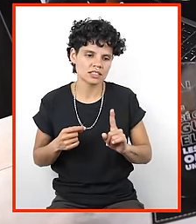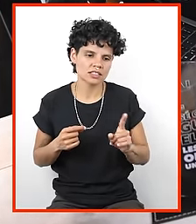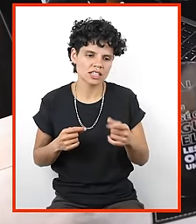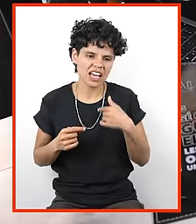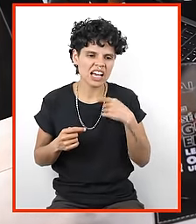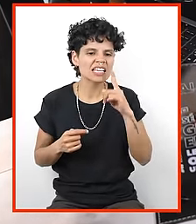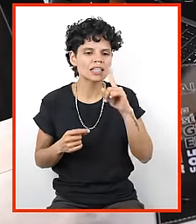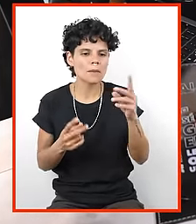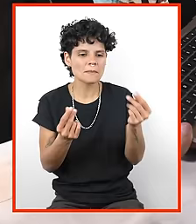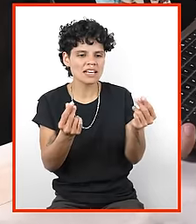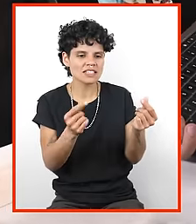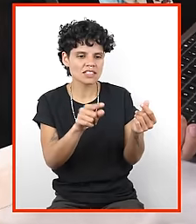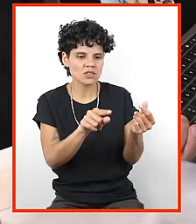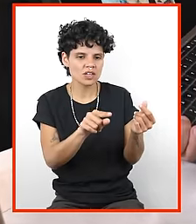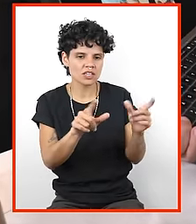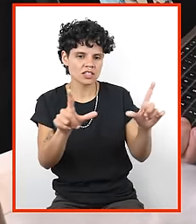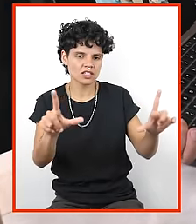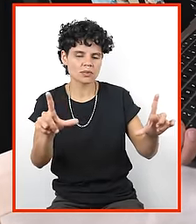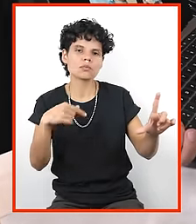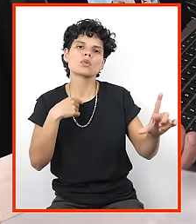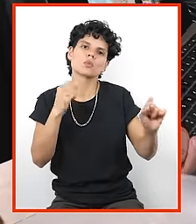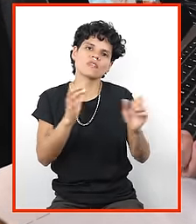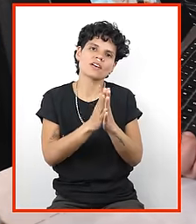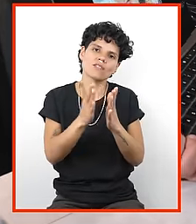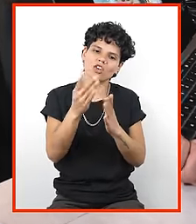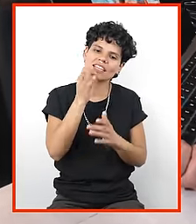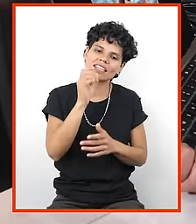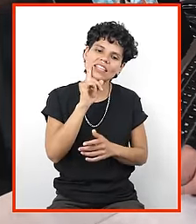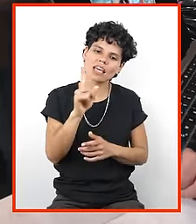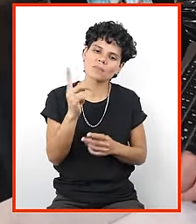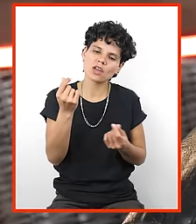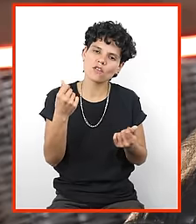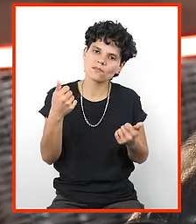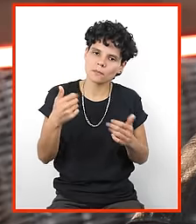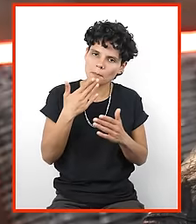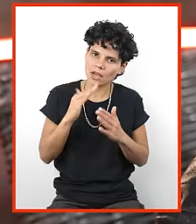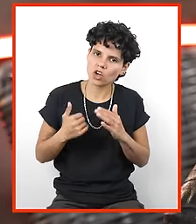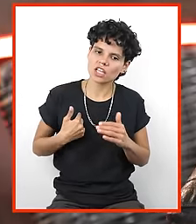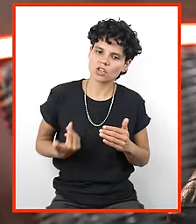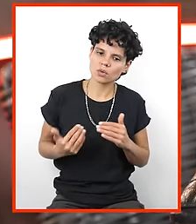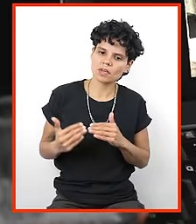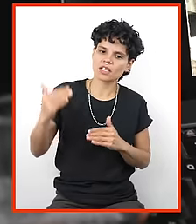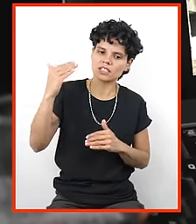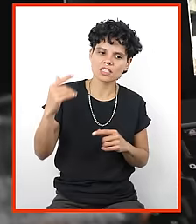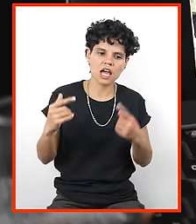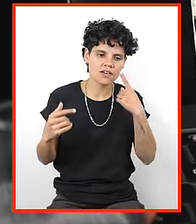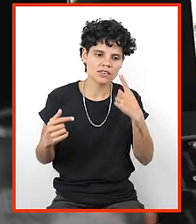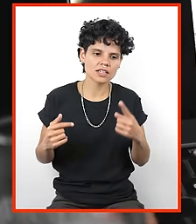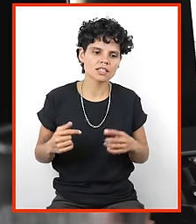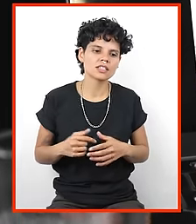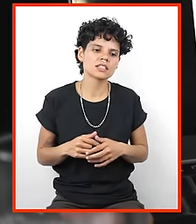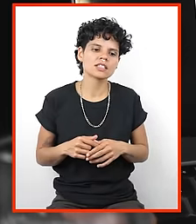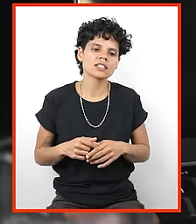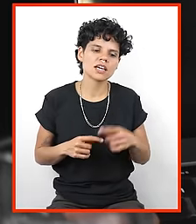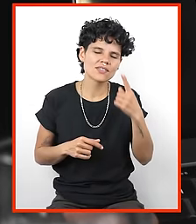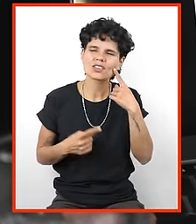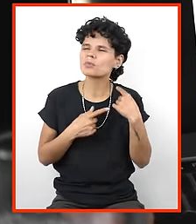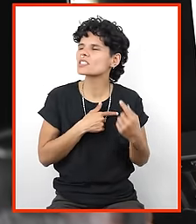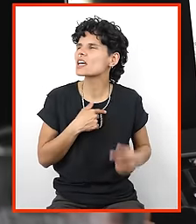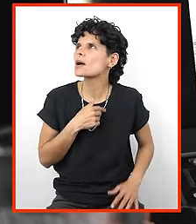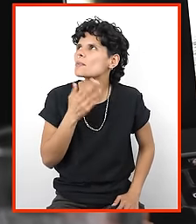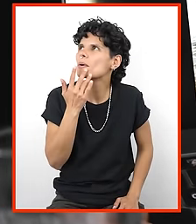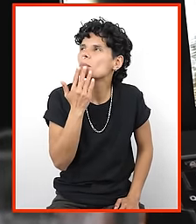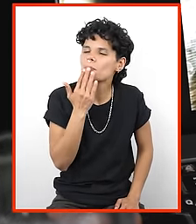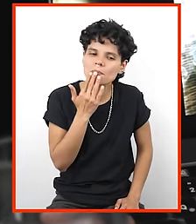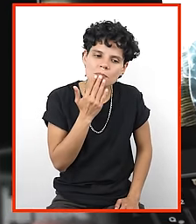quién te parecía ahí? ¿A quién? Pero déjame bien, porque de verdad que... Ay, que se me olvidó el nombre. A ver, de nuevo. ¿Pero está